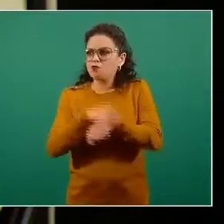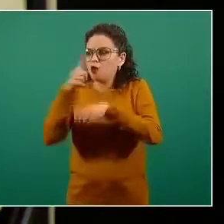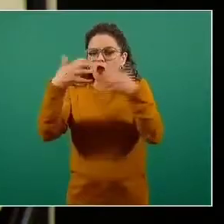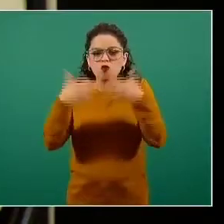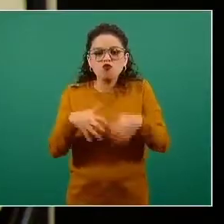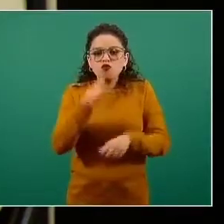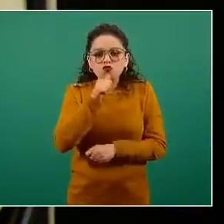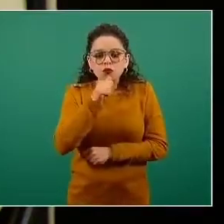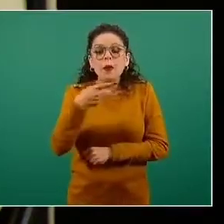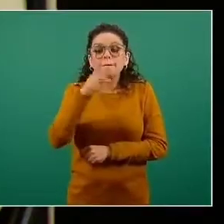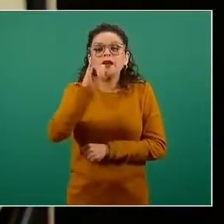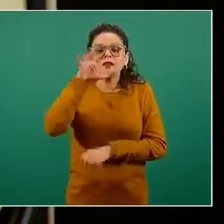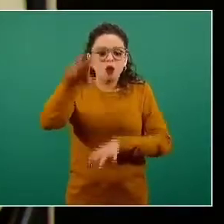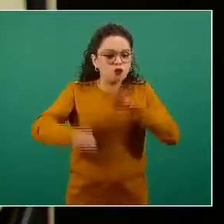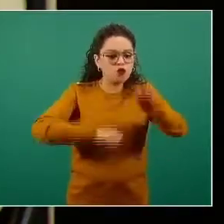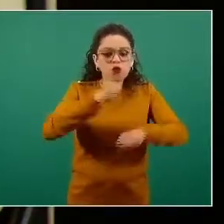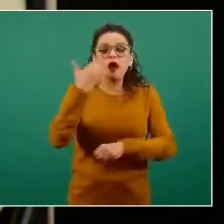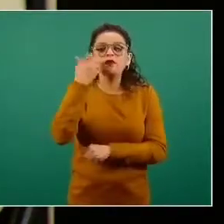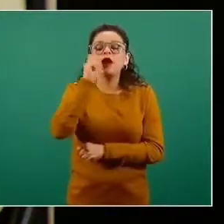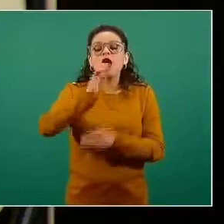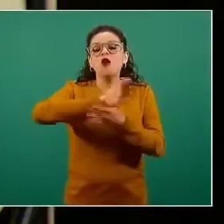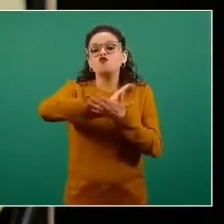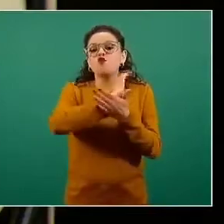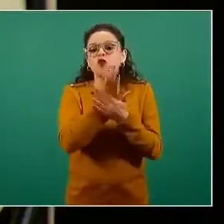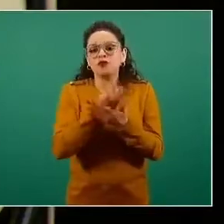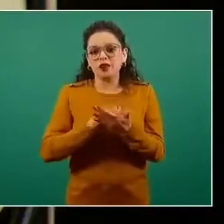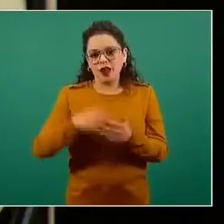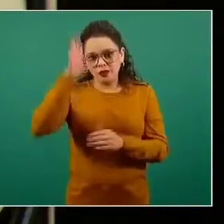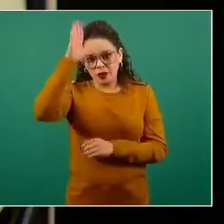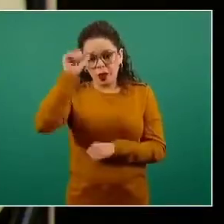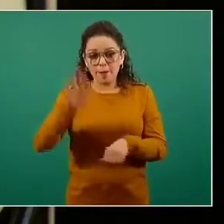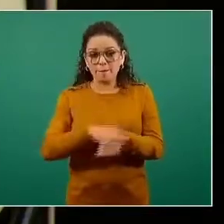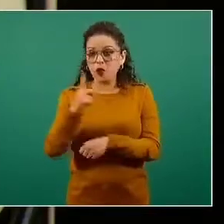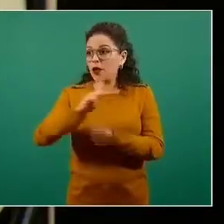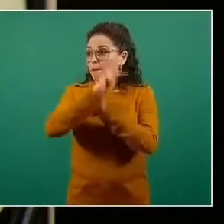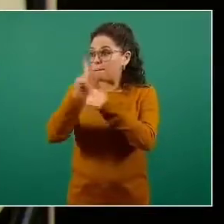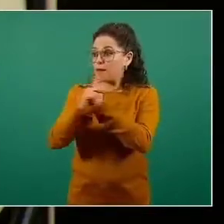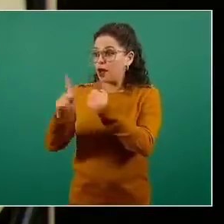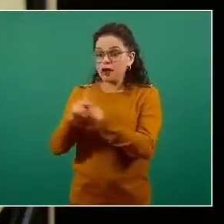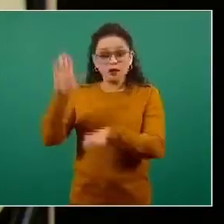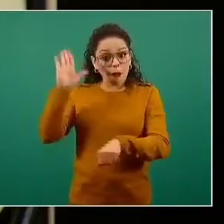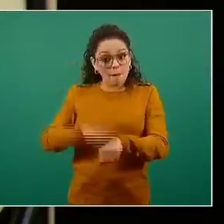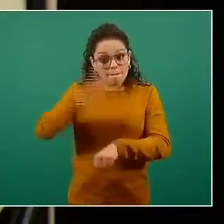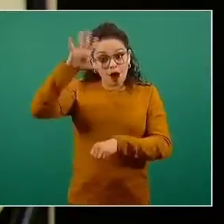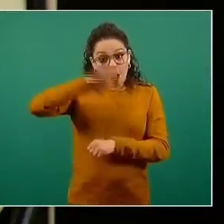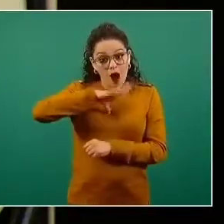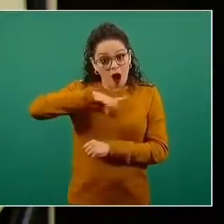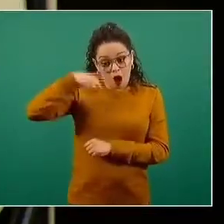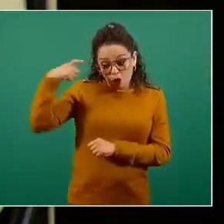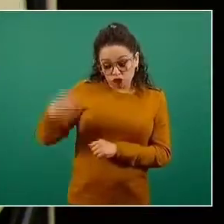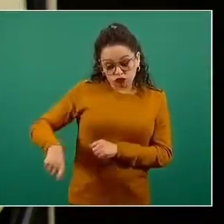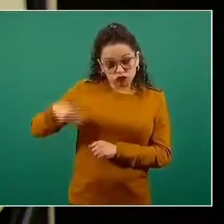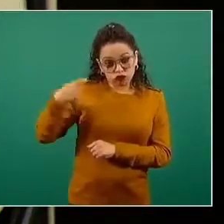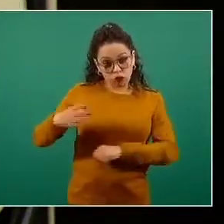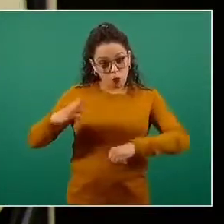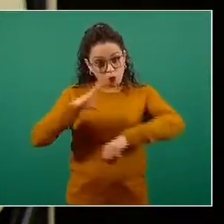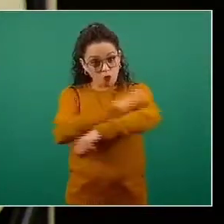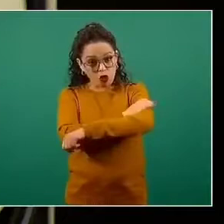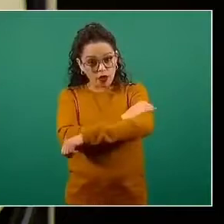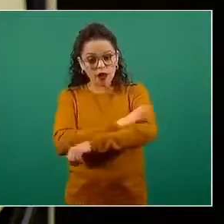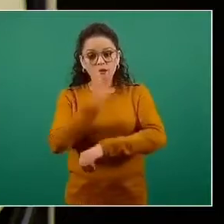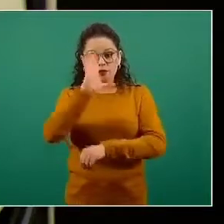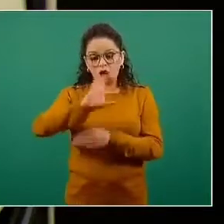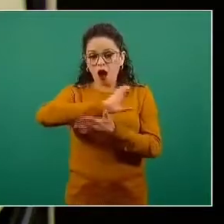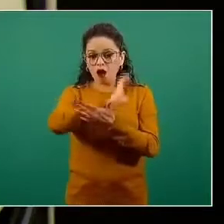los contratos, de manera que los países más ricos ya han contratado 6.500 millones